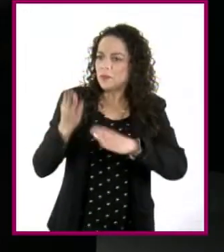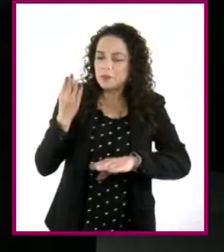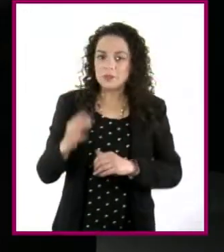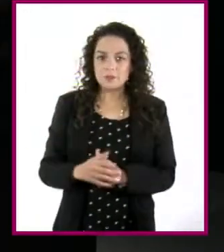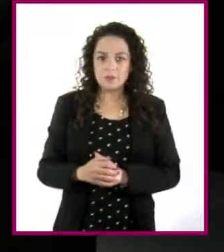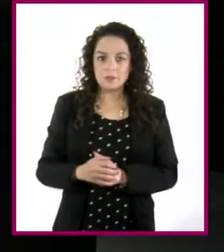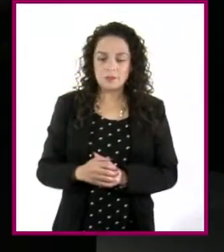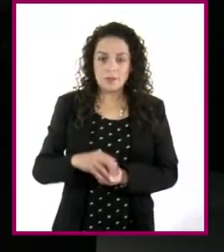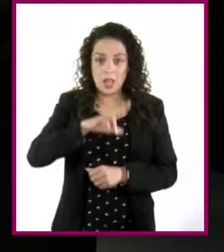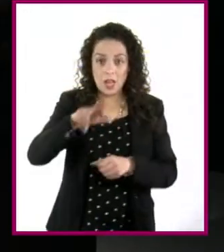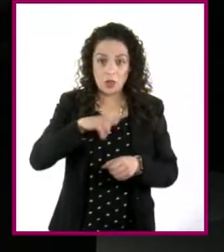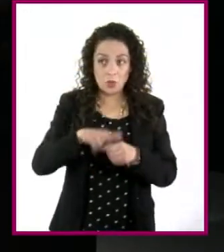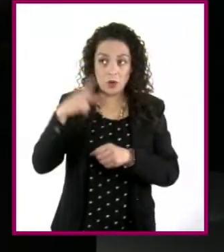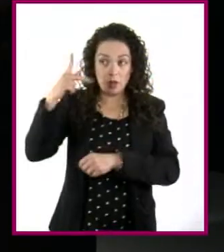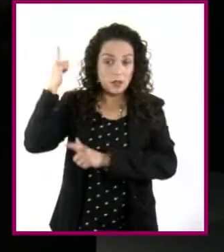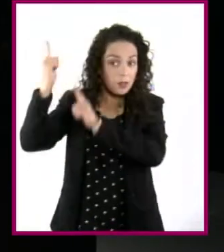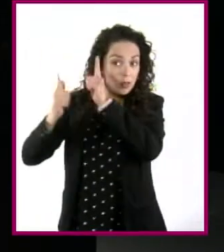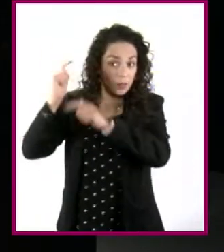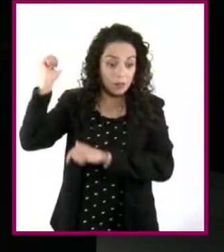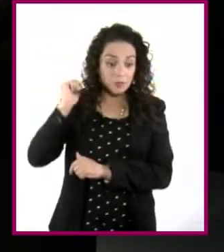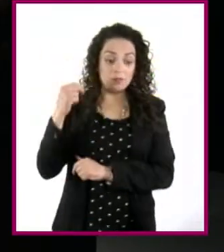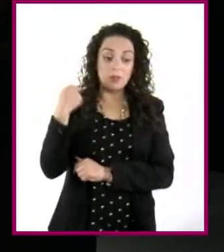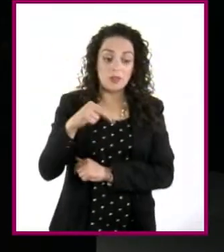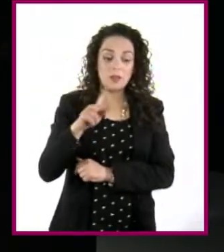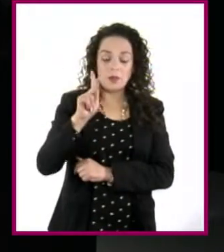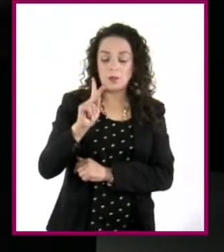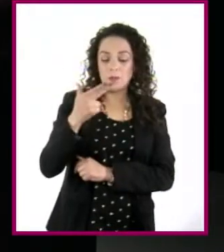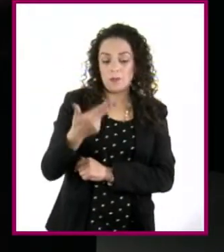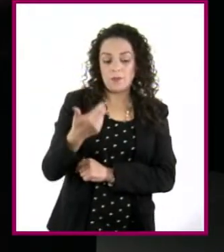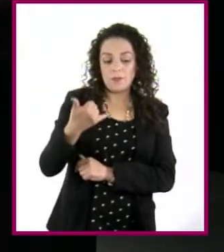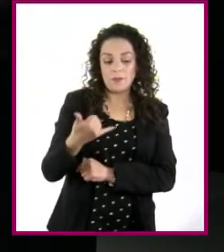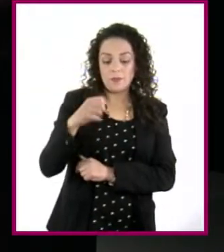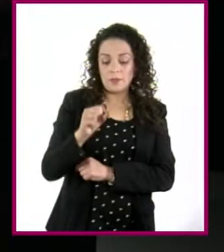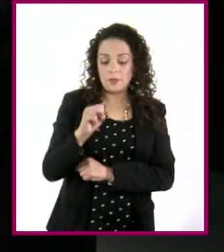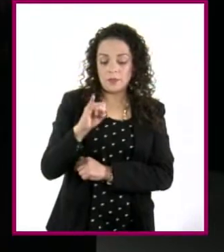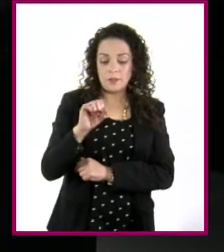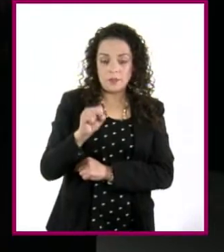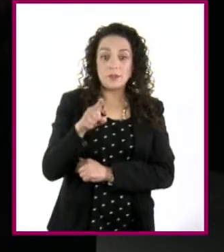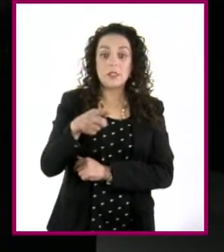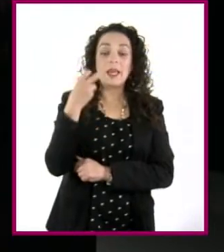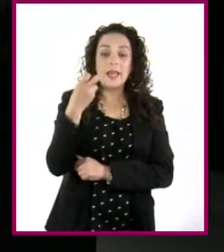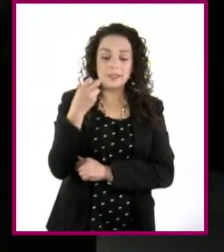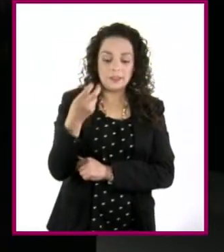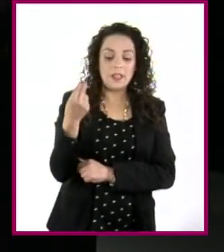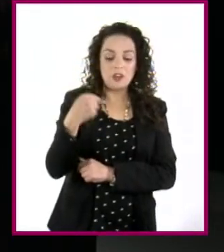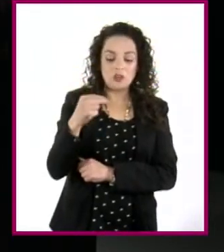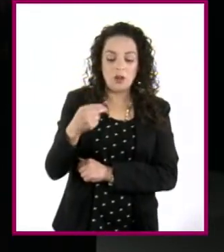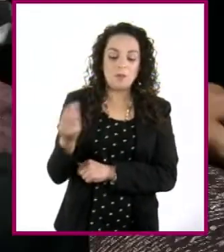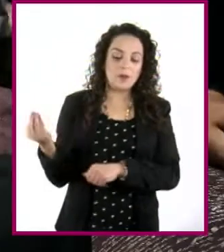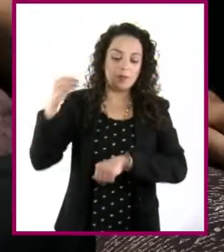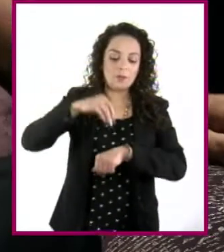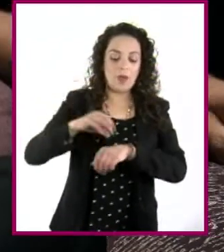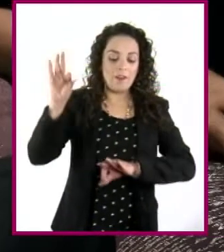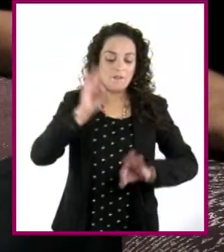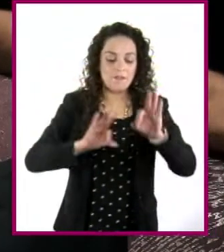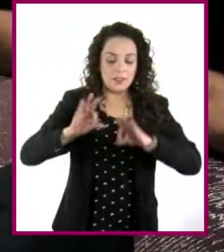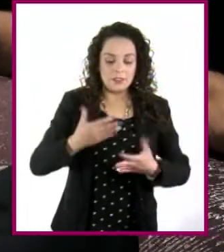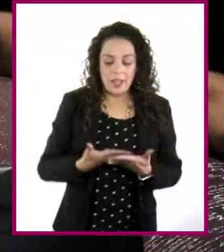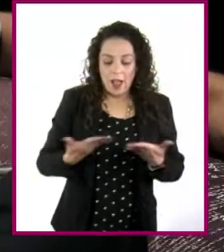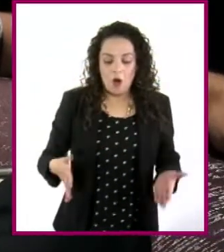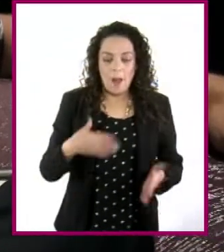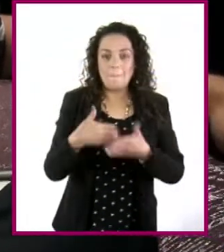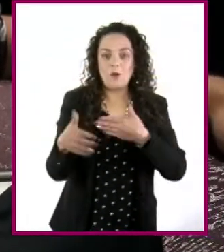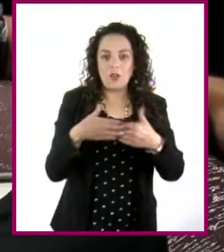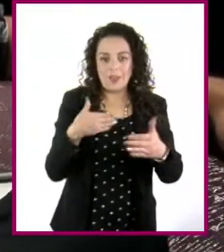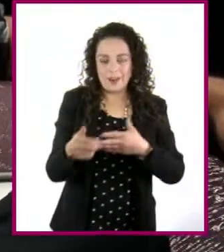griego antiguo se decía physis, palabra que de hecho es el origen del nombre de la física moderna. A